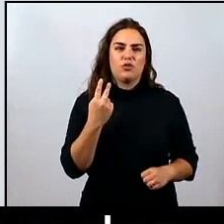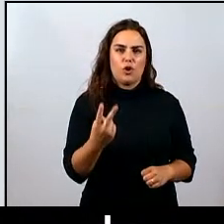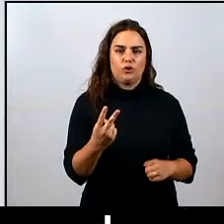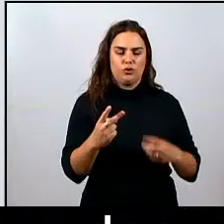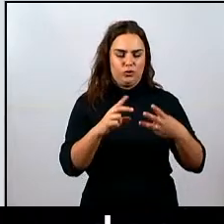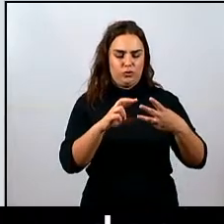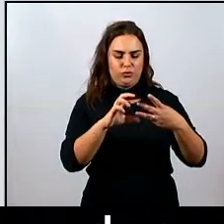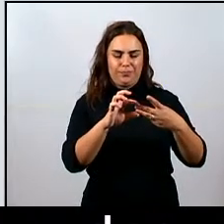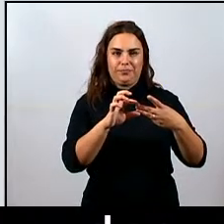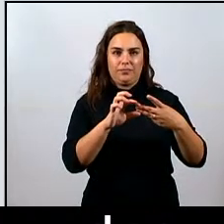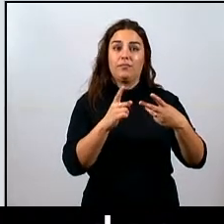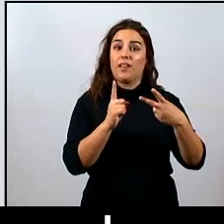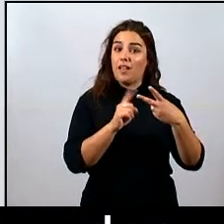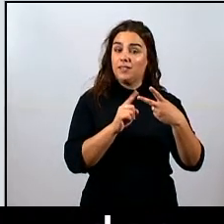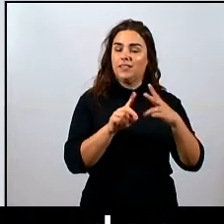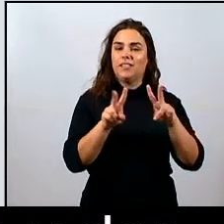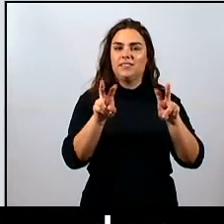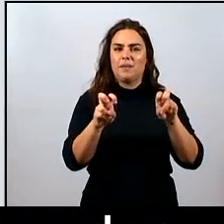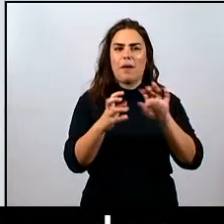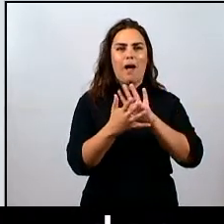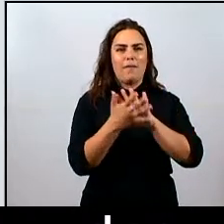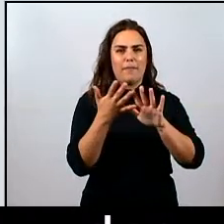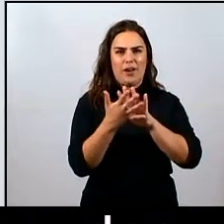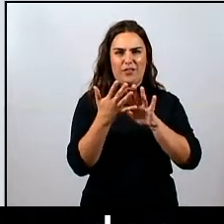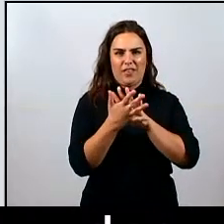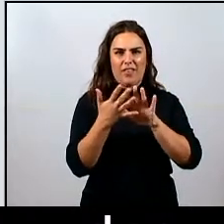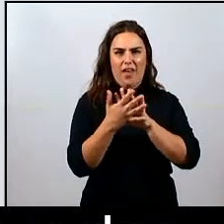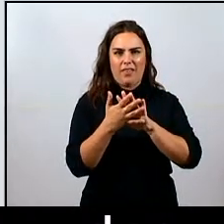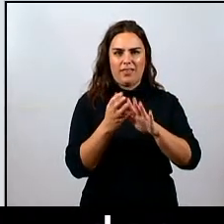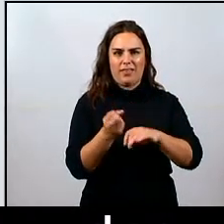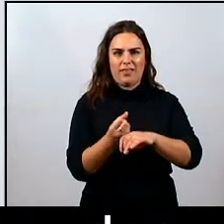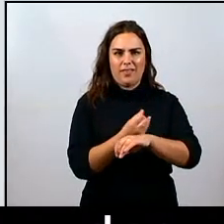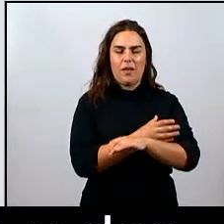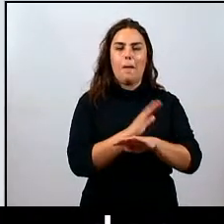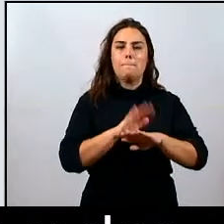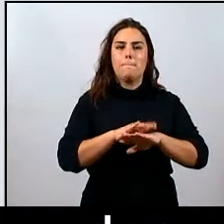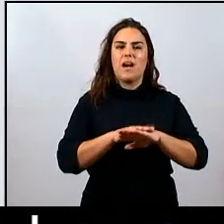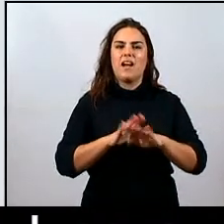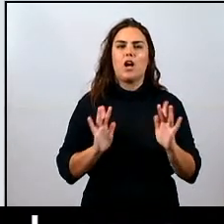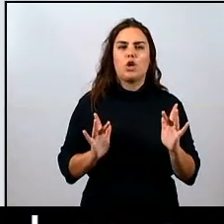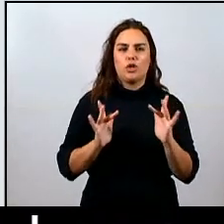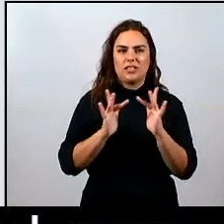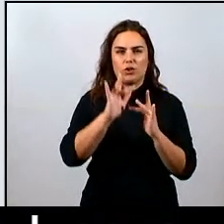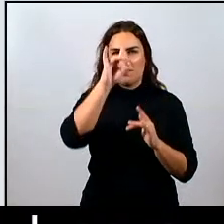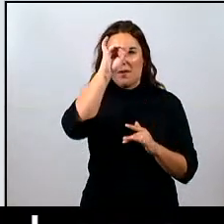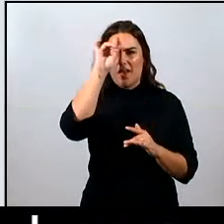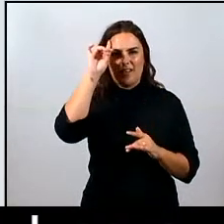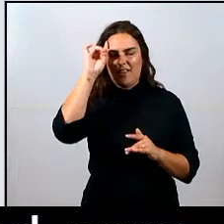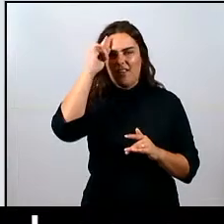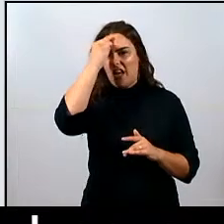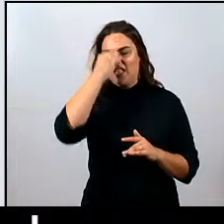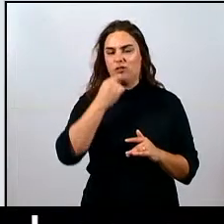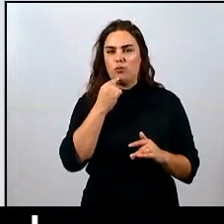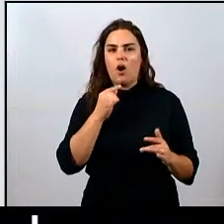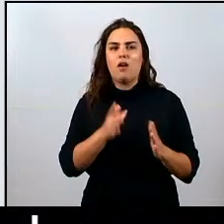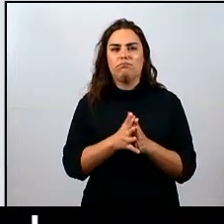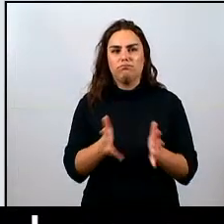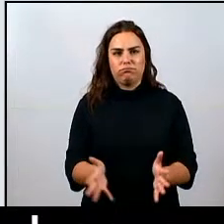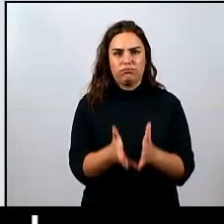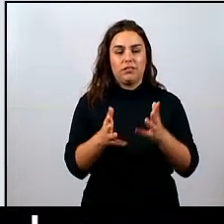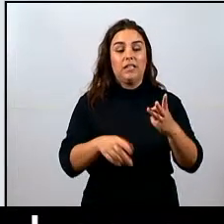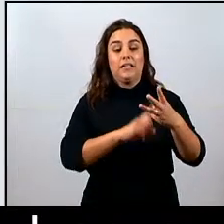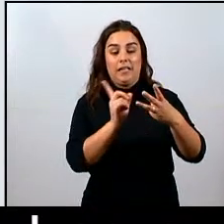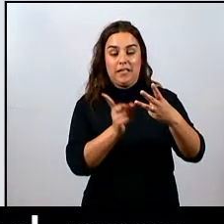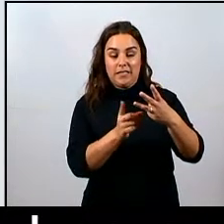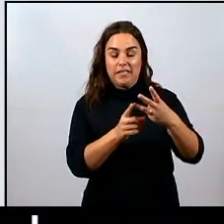Una, como han visto, en materia de alta velocidad para impulsar la conexión Madrid-Lisboa y la otra para